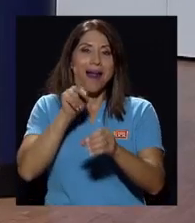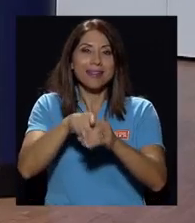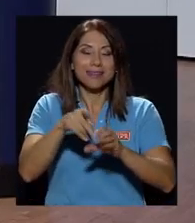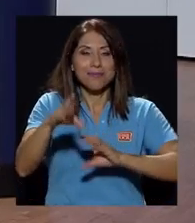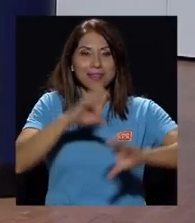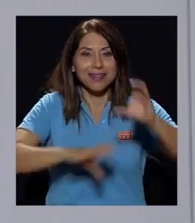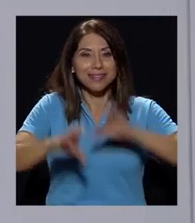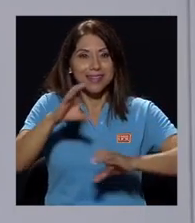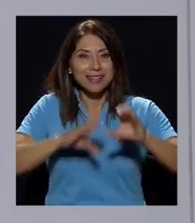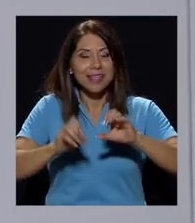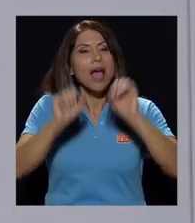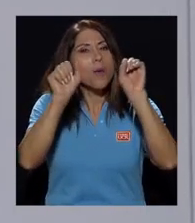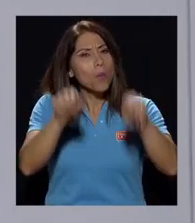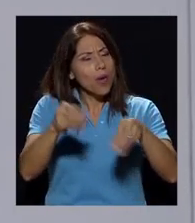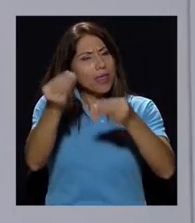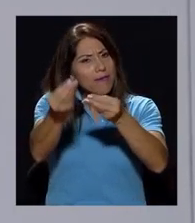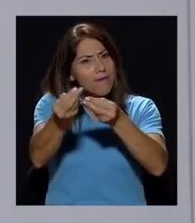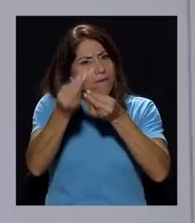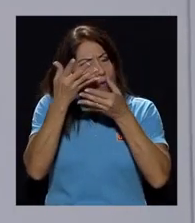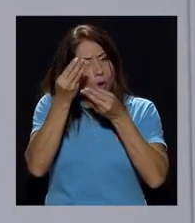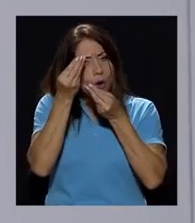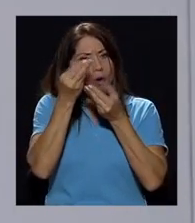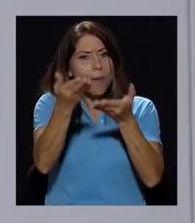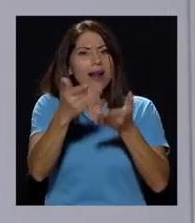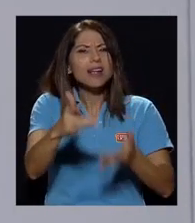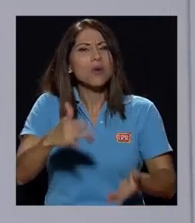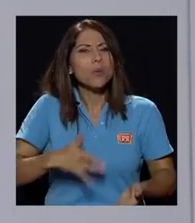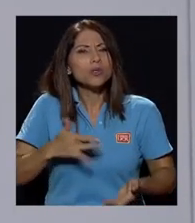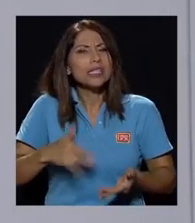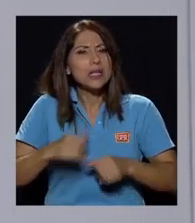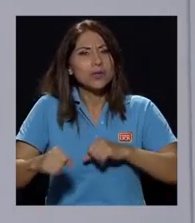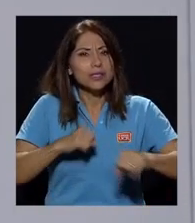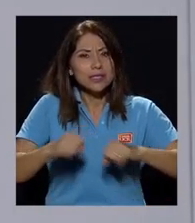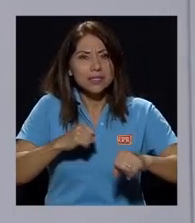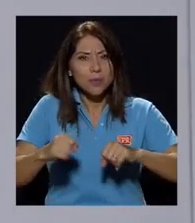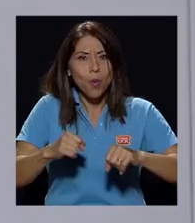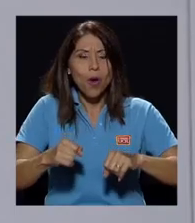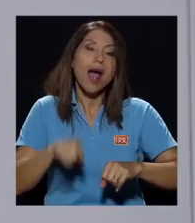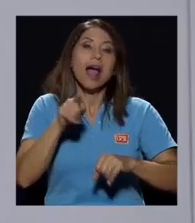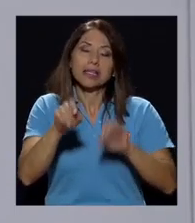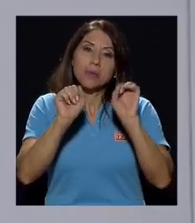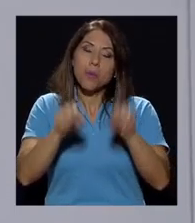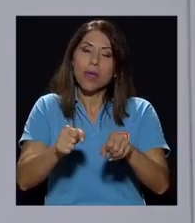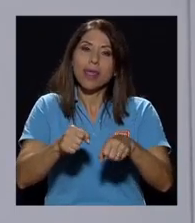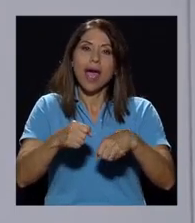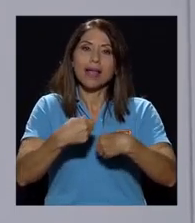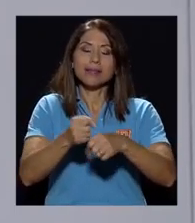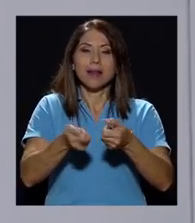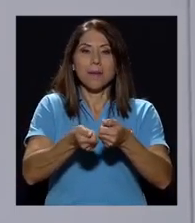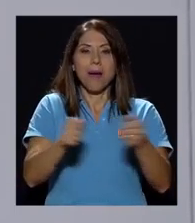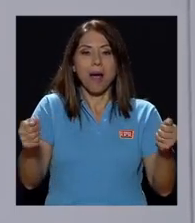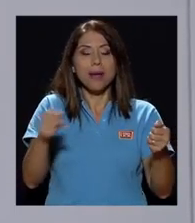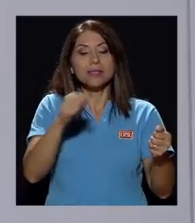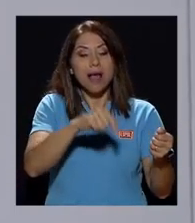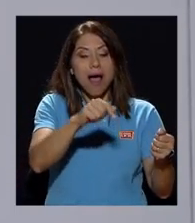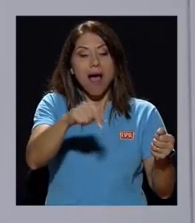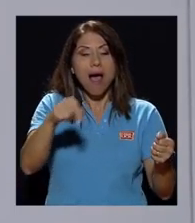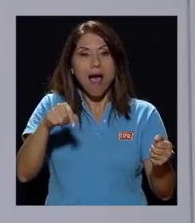hacemos y nos va a poder reportar como sintieron el sismo y entonces con esto vamos a poder hacer mapas y